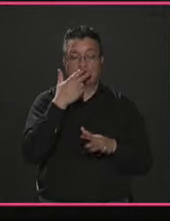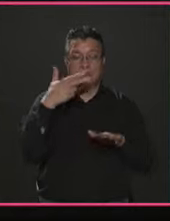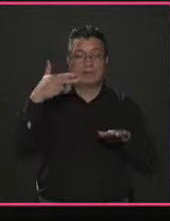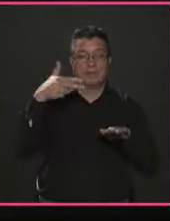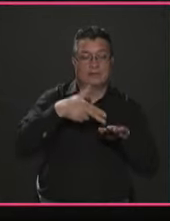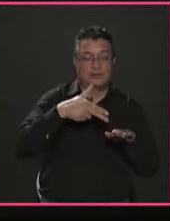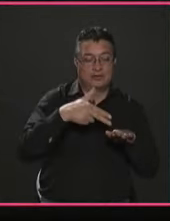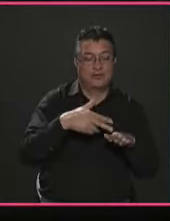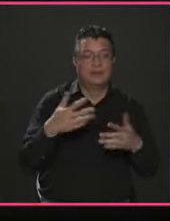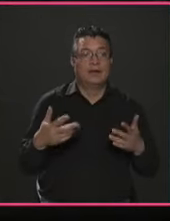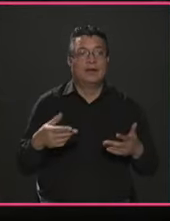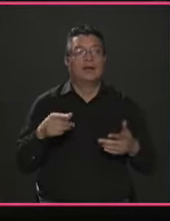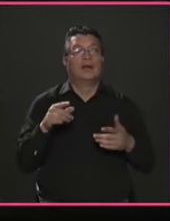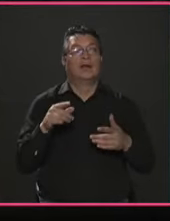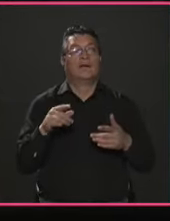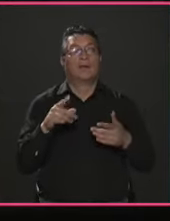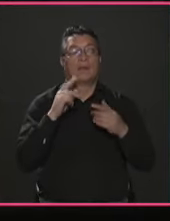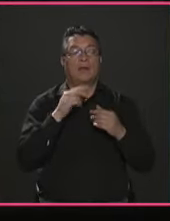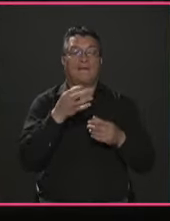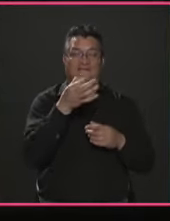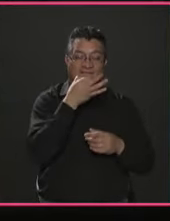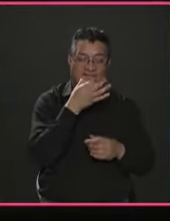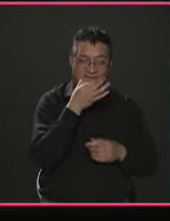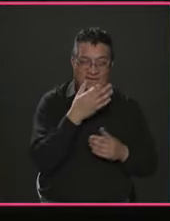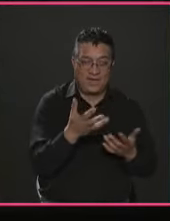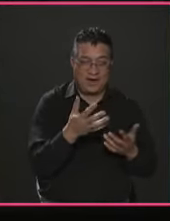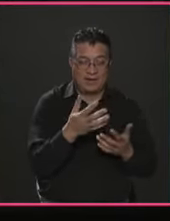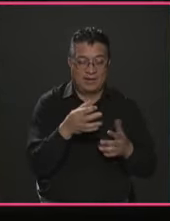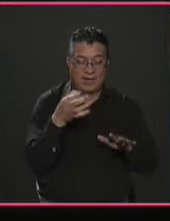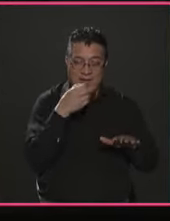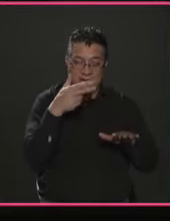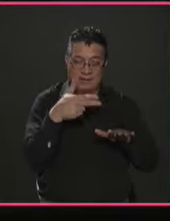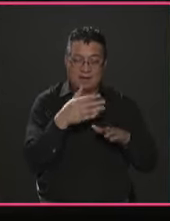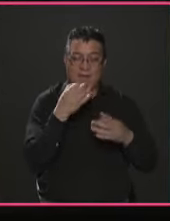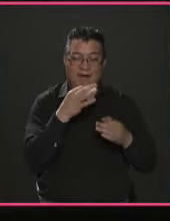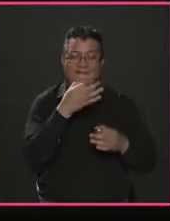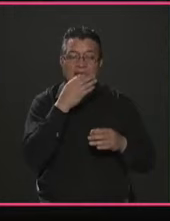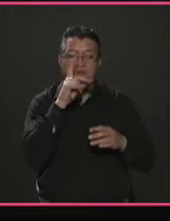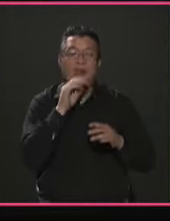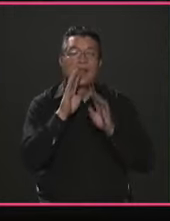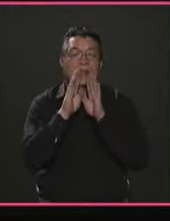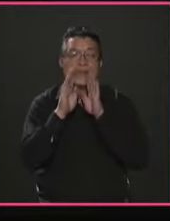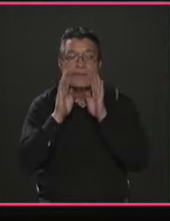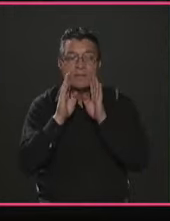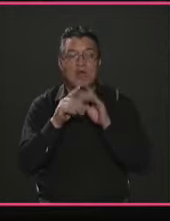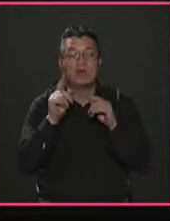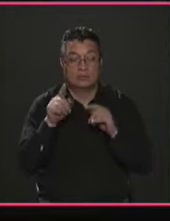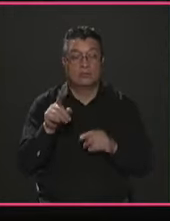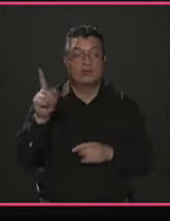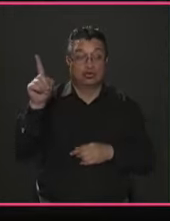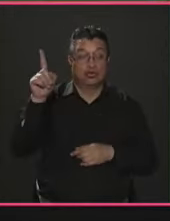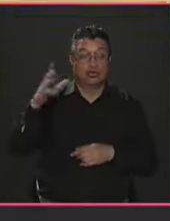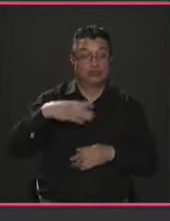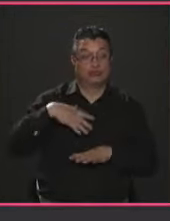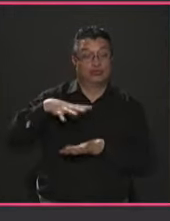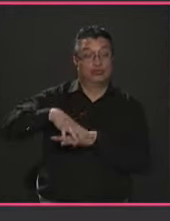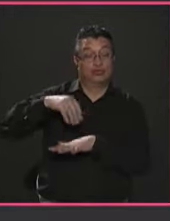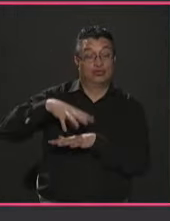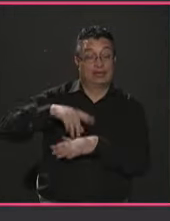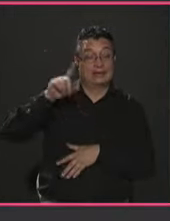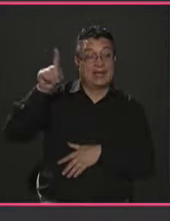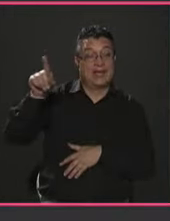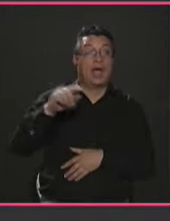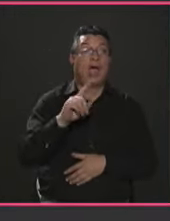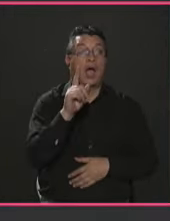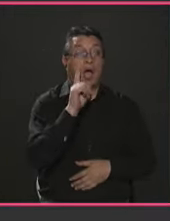que sea eh verde y lo que se está haciendo por ejemplo en Gutenberg y en la región un